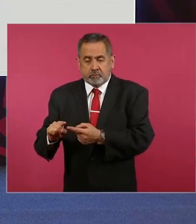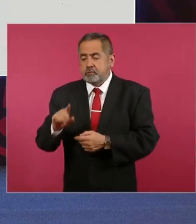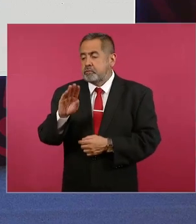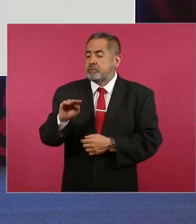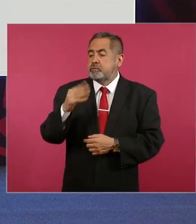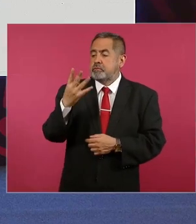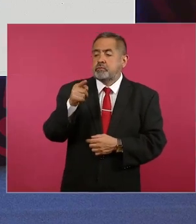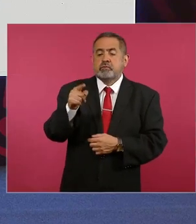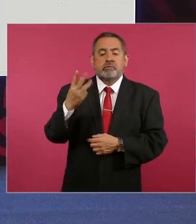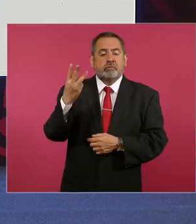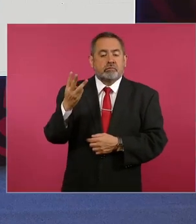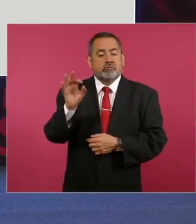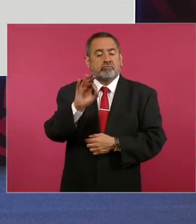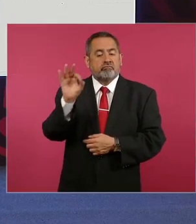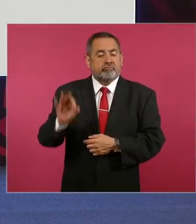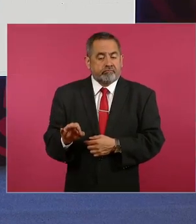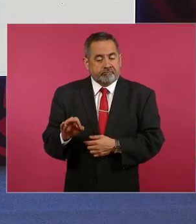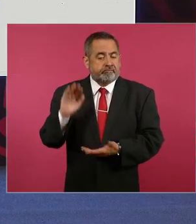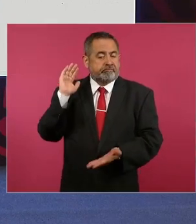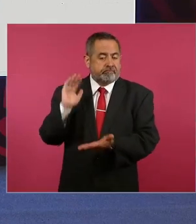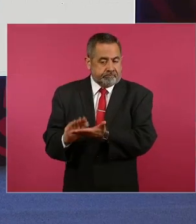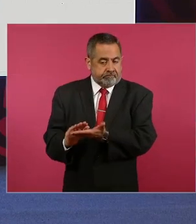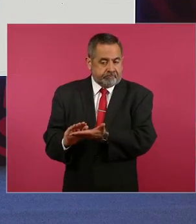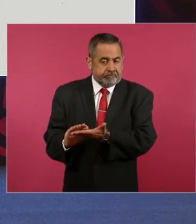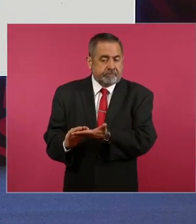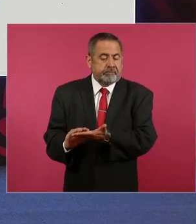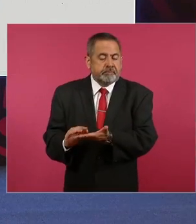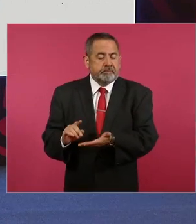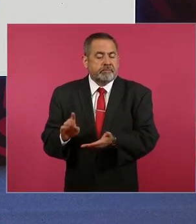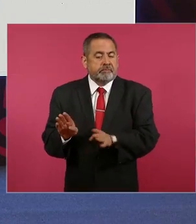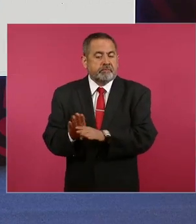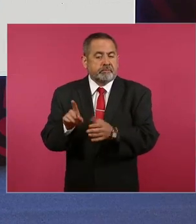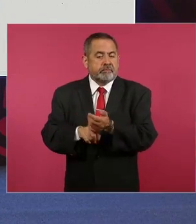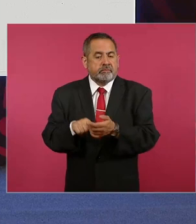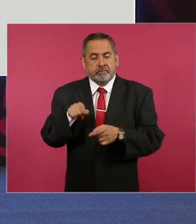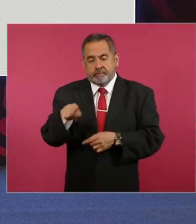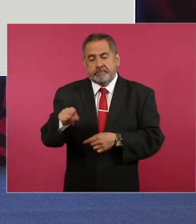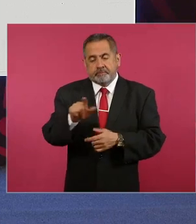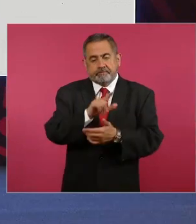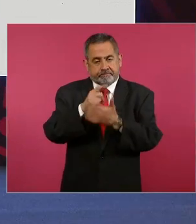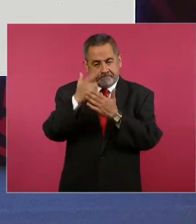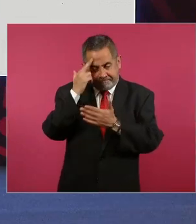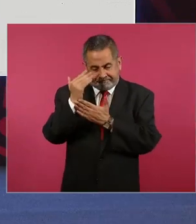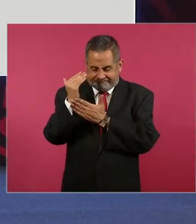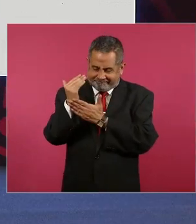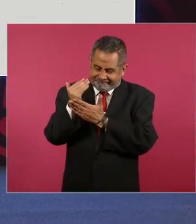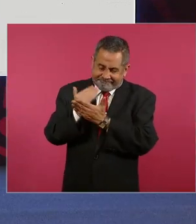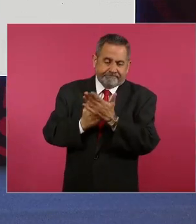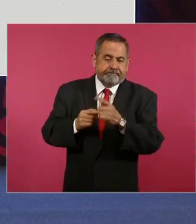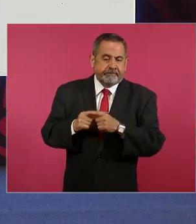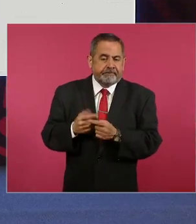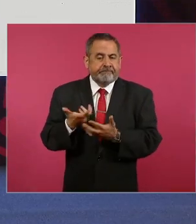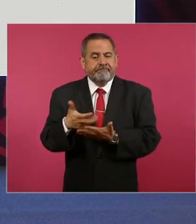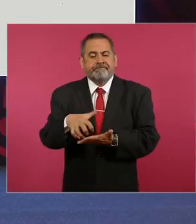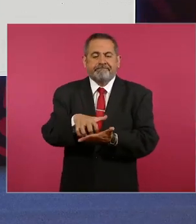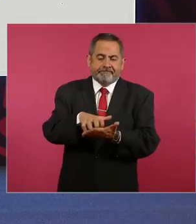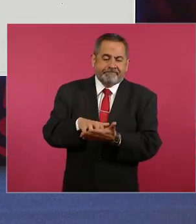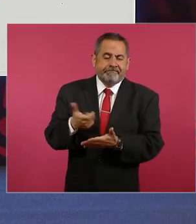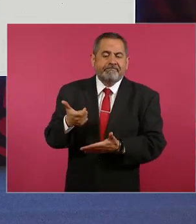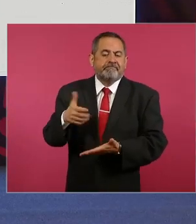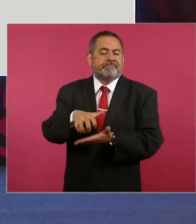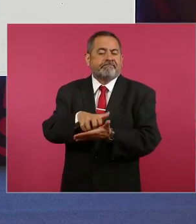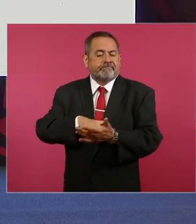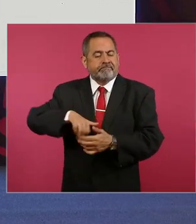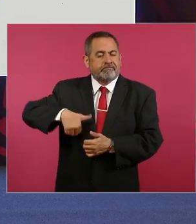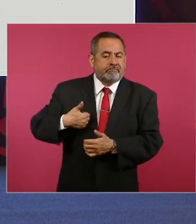.3 por ciento menos de la ocurrencia de este delito. Y un ahorro estimado del